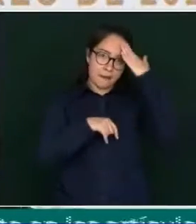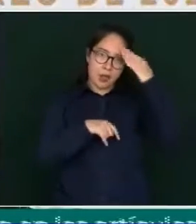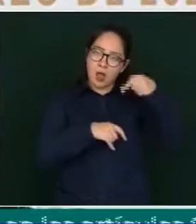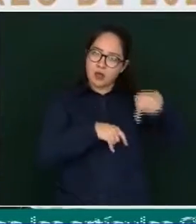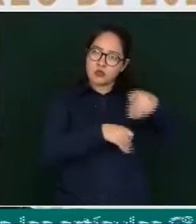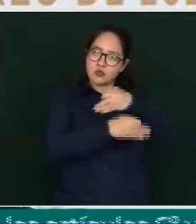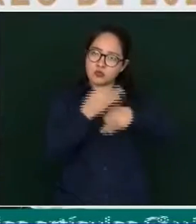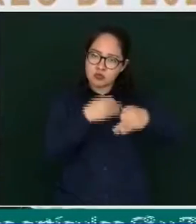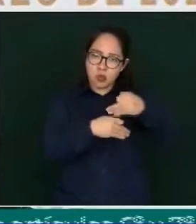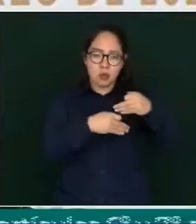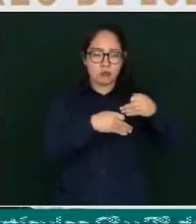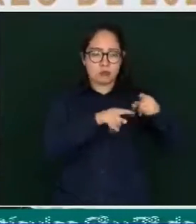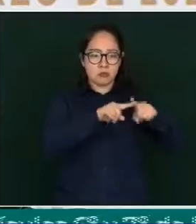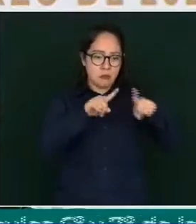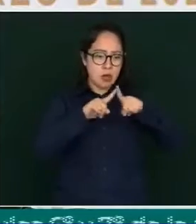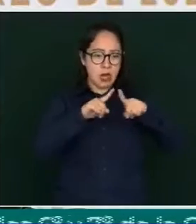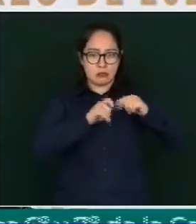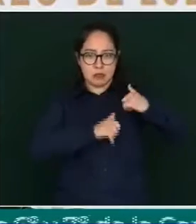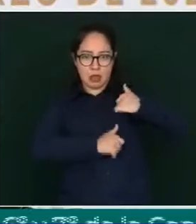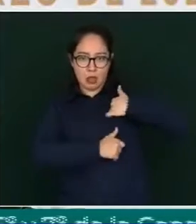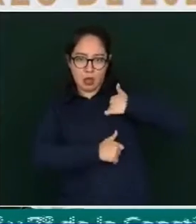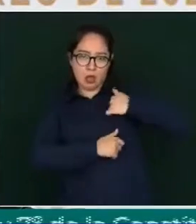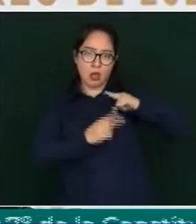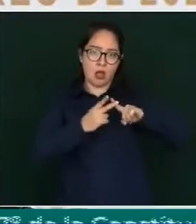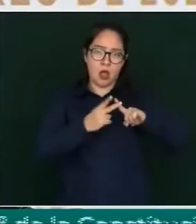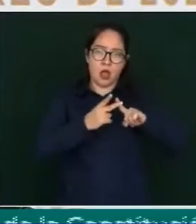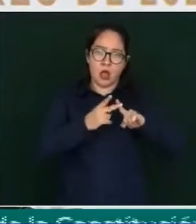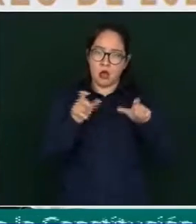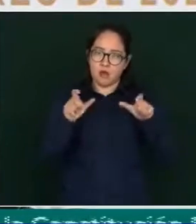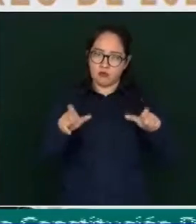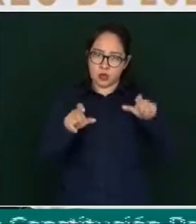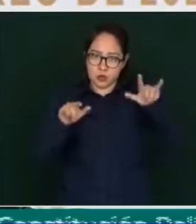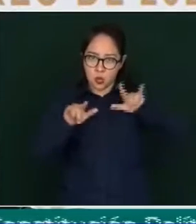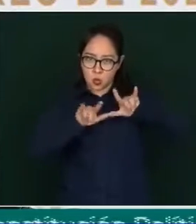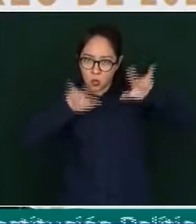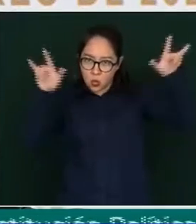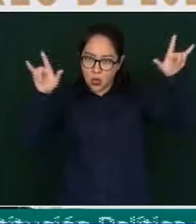las instalaciones, tanto del ejército, de la fuerza aérea, las